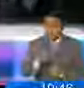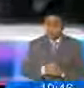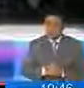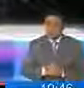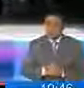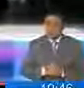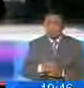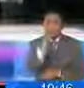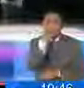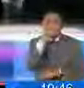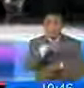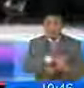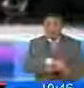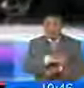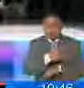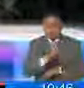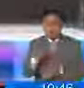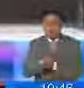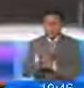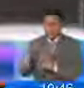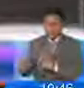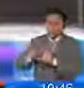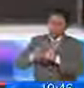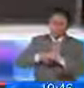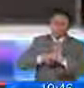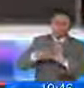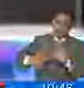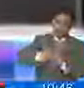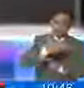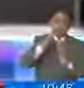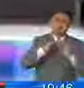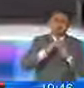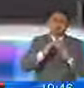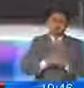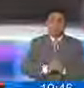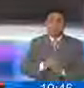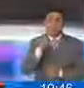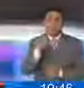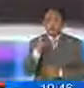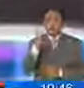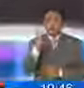la 1 de la tarde, lo retira de la escuela y ya en la casa bajan del vehículo enumerándose.